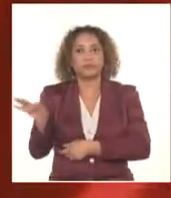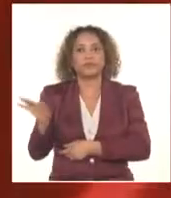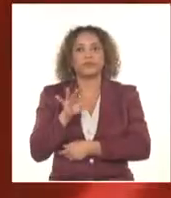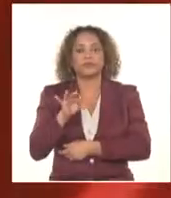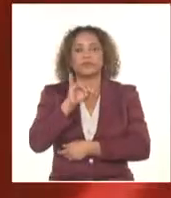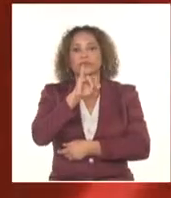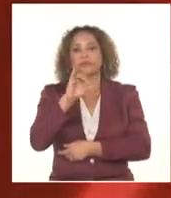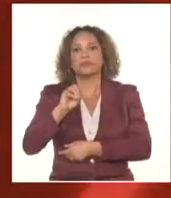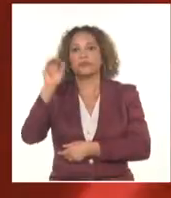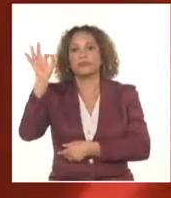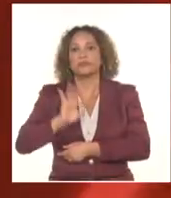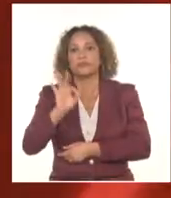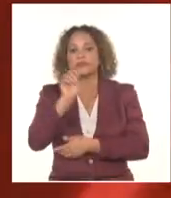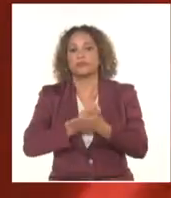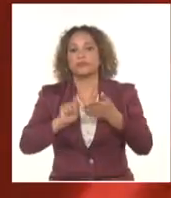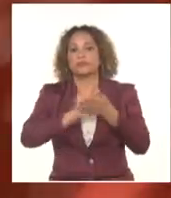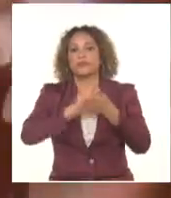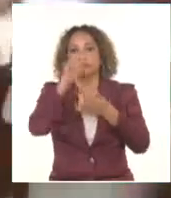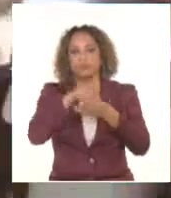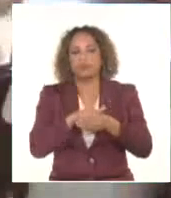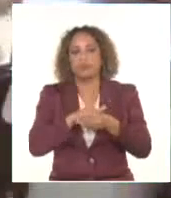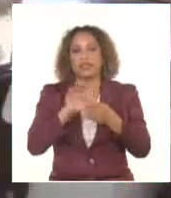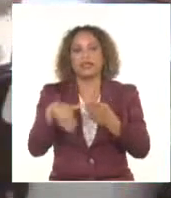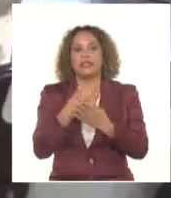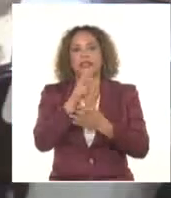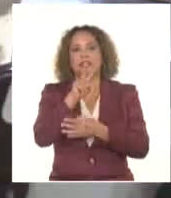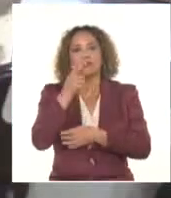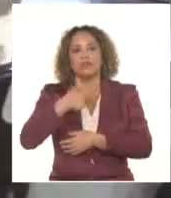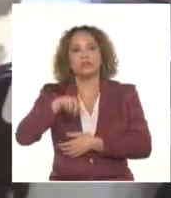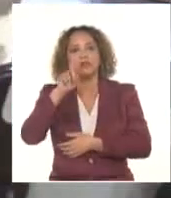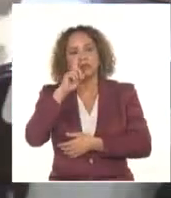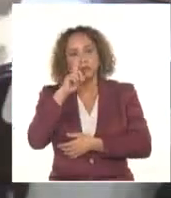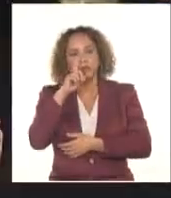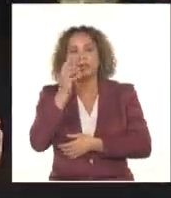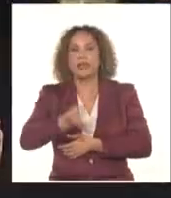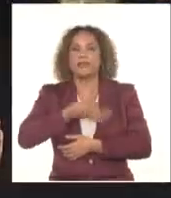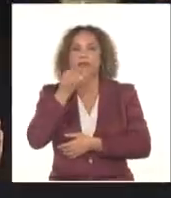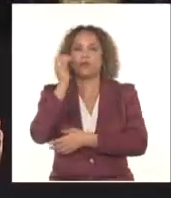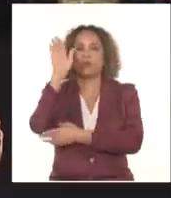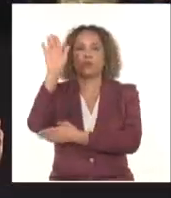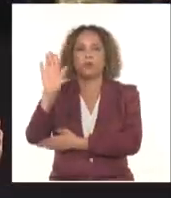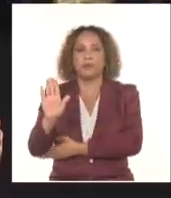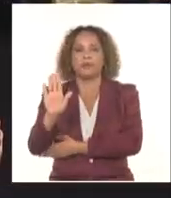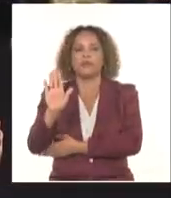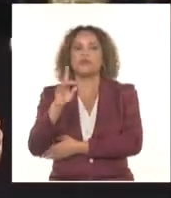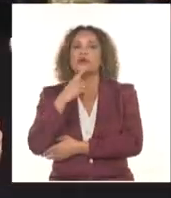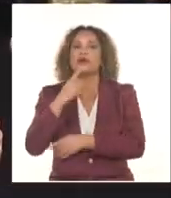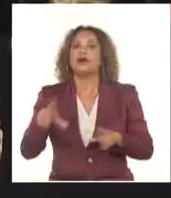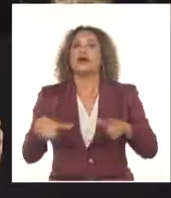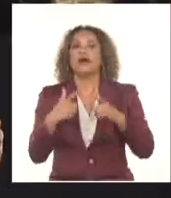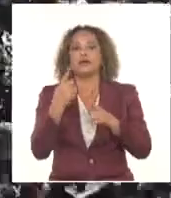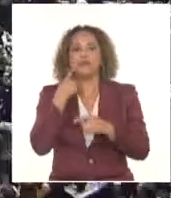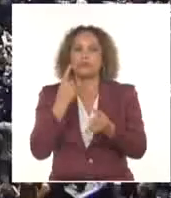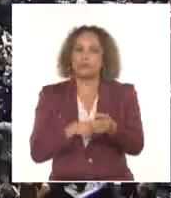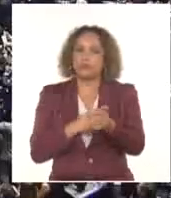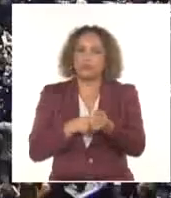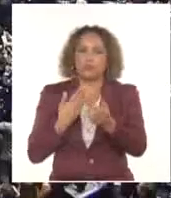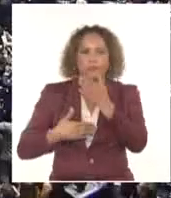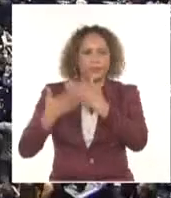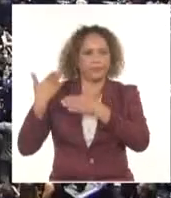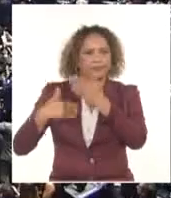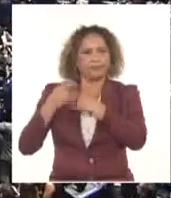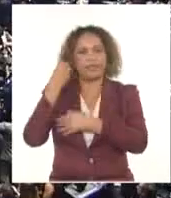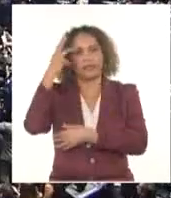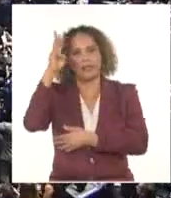60 por de los votos el 2 de junio último ofreció su juramento acto conocido en la tradición democrática mexicana